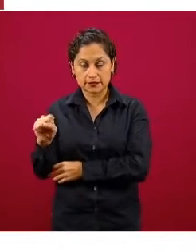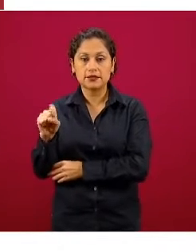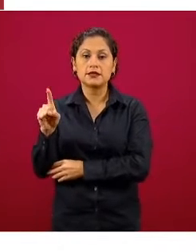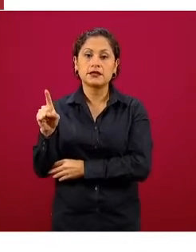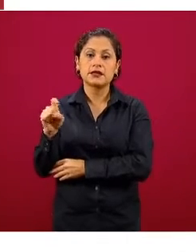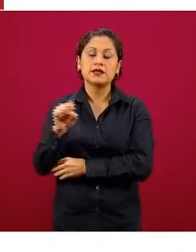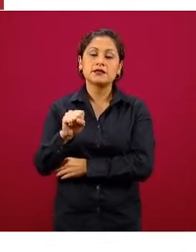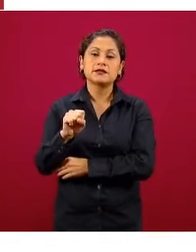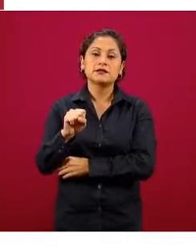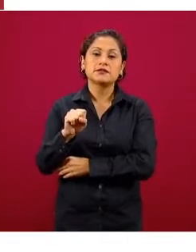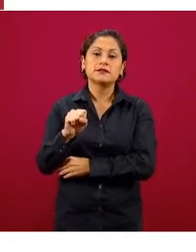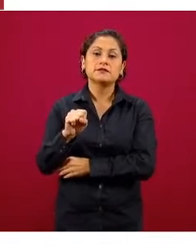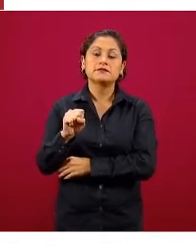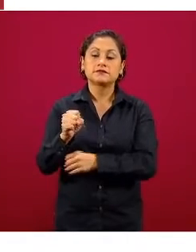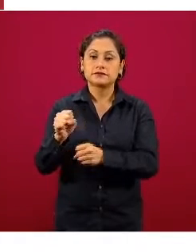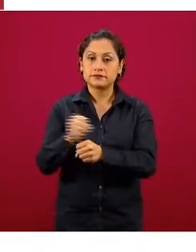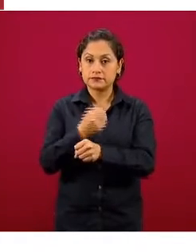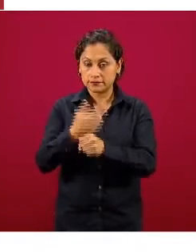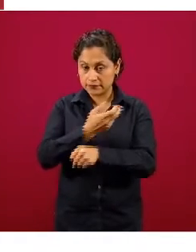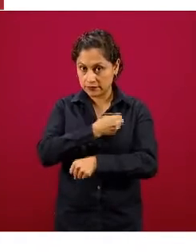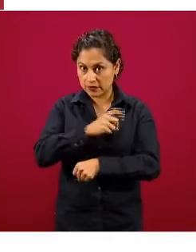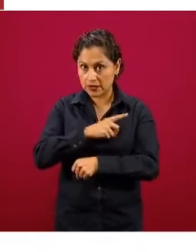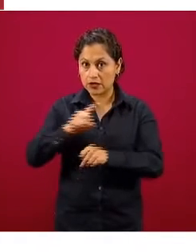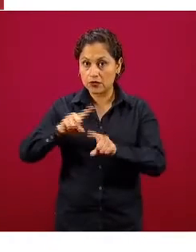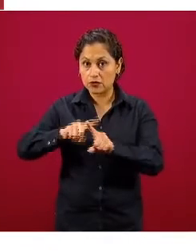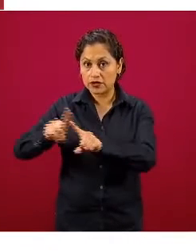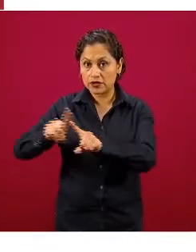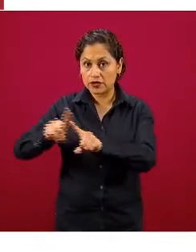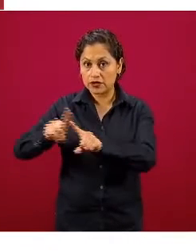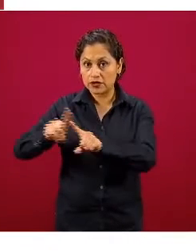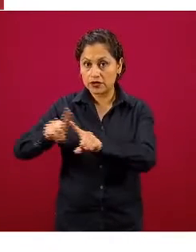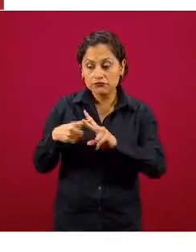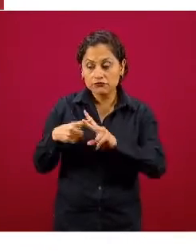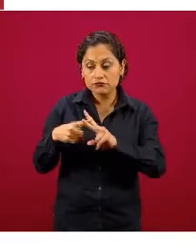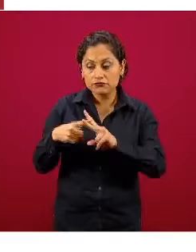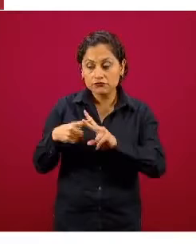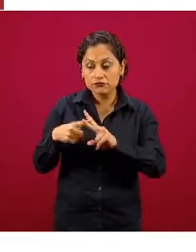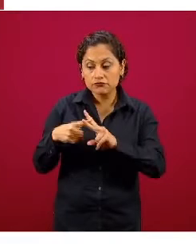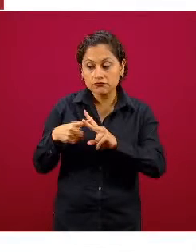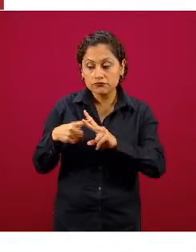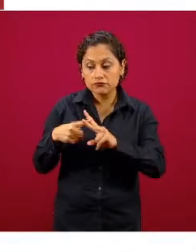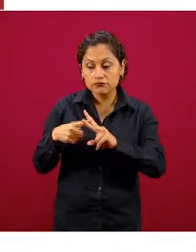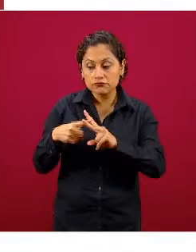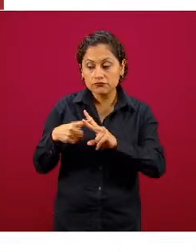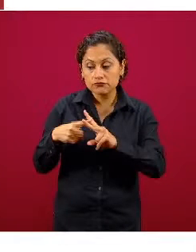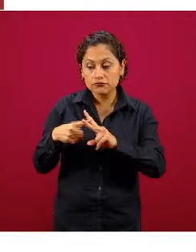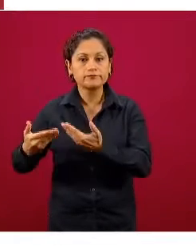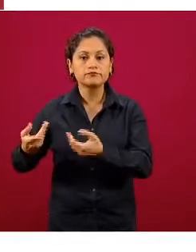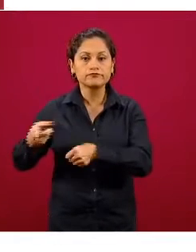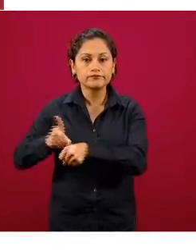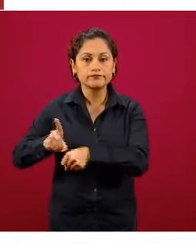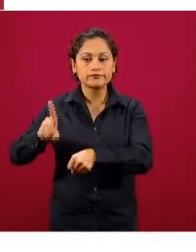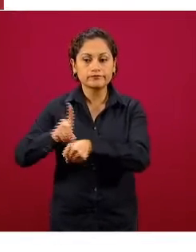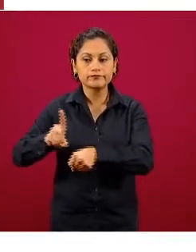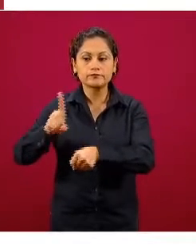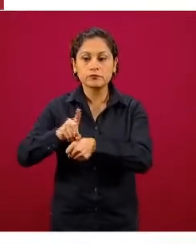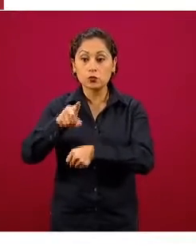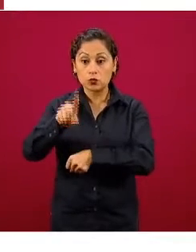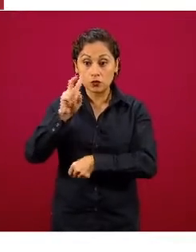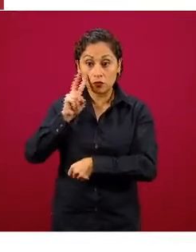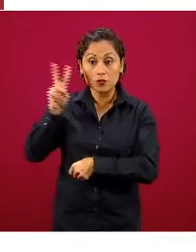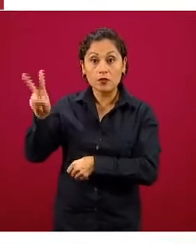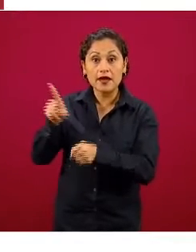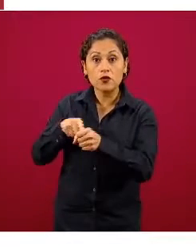Son distintos modelos de distintos grupos de investigación que estamos comparando permanentemente, y aquí ustedes pueden ver, el